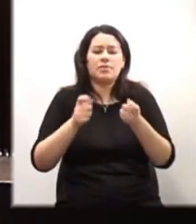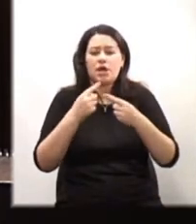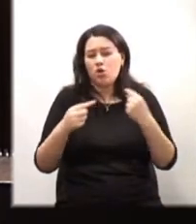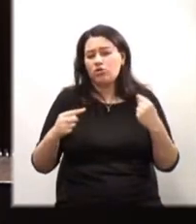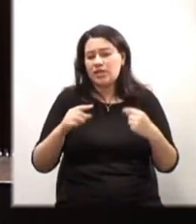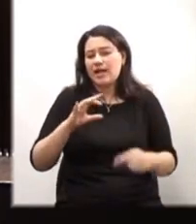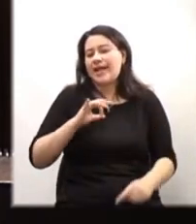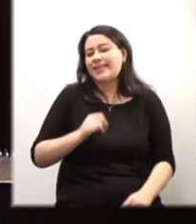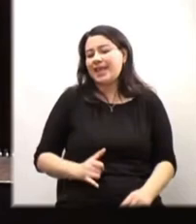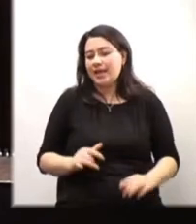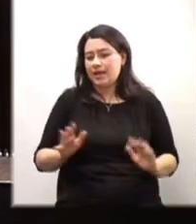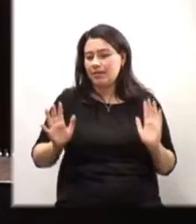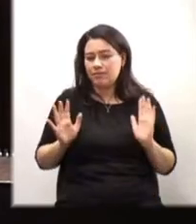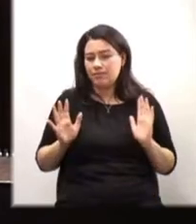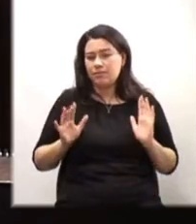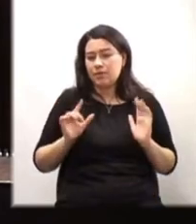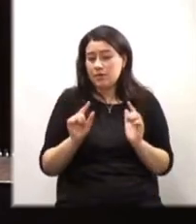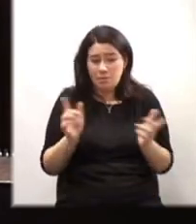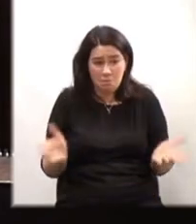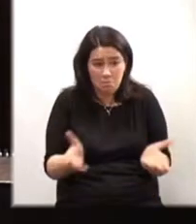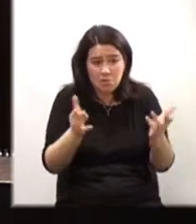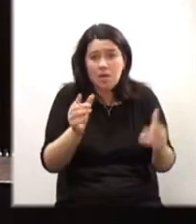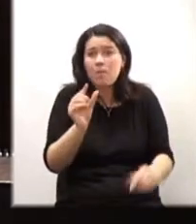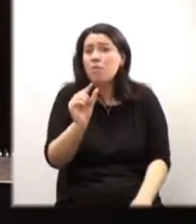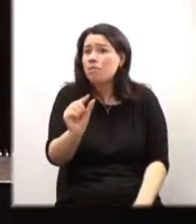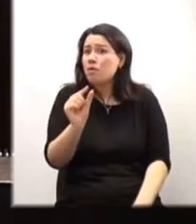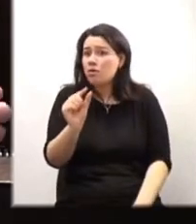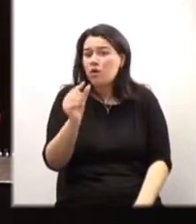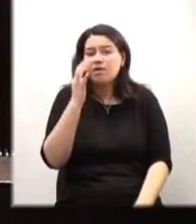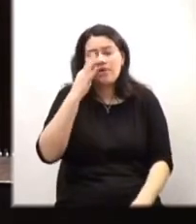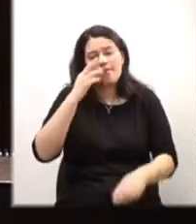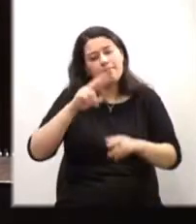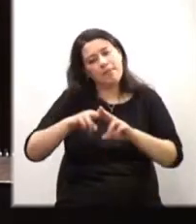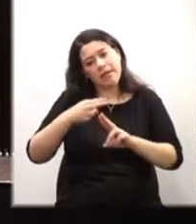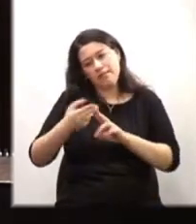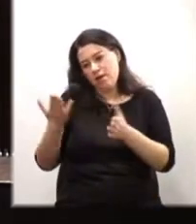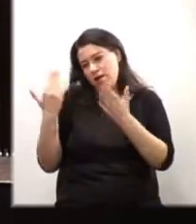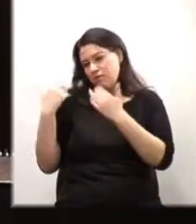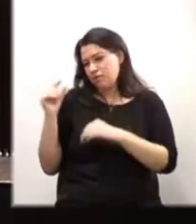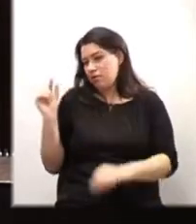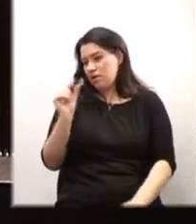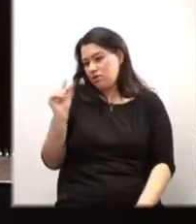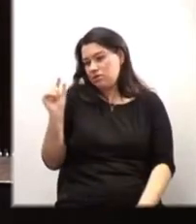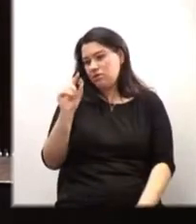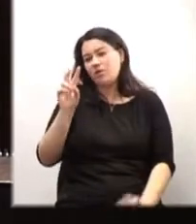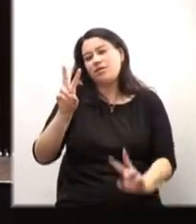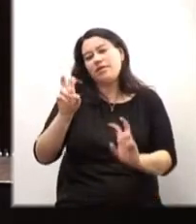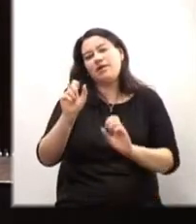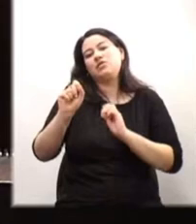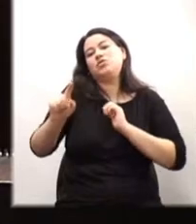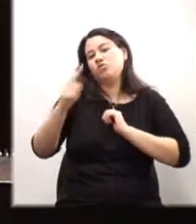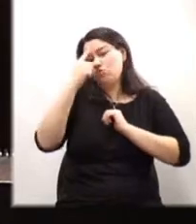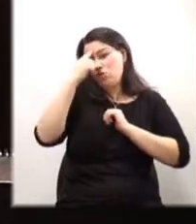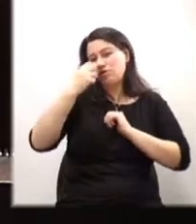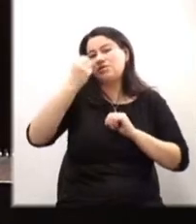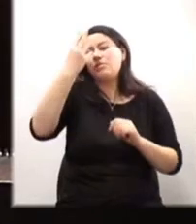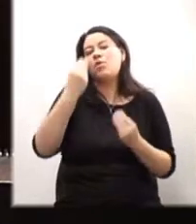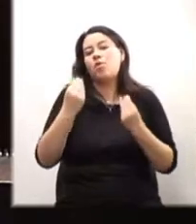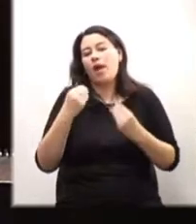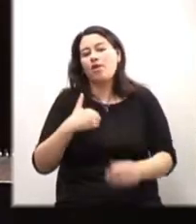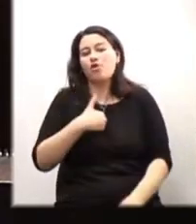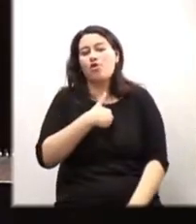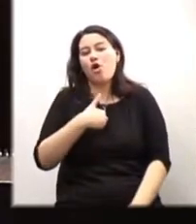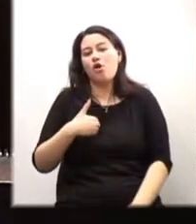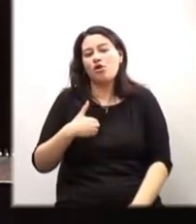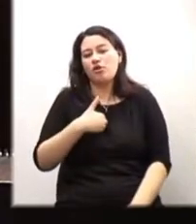tiene y impulsa poca cosa. Y yo creo que esto, vuelvo a lo que decía hace un rato, tiene que ver con una concepción del rol que tiene que